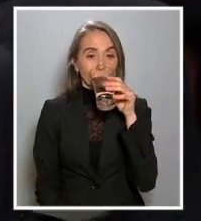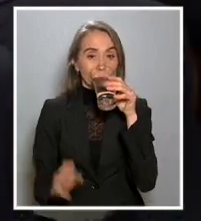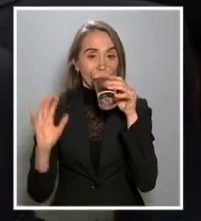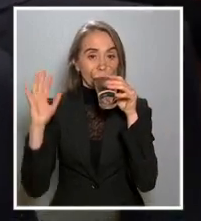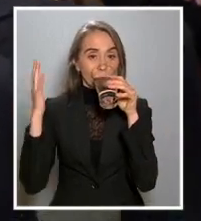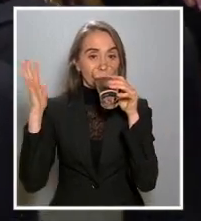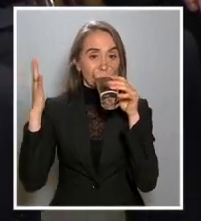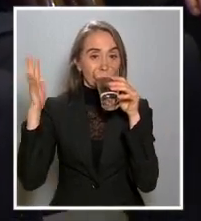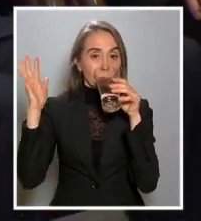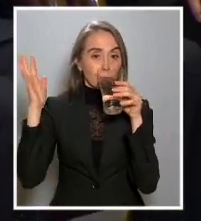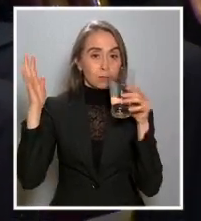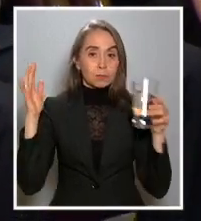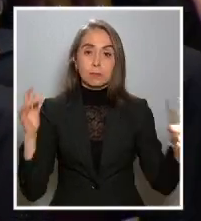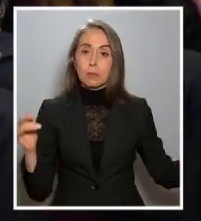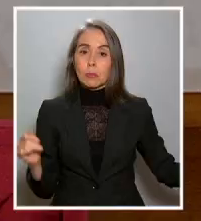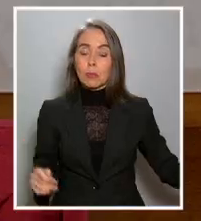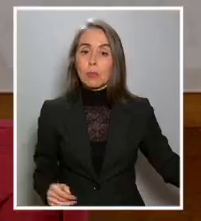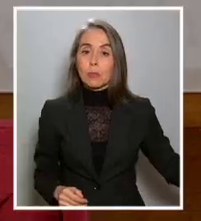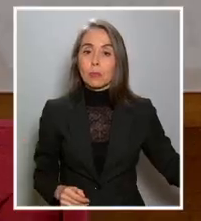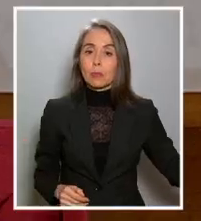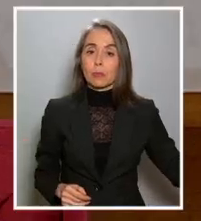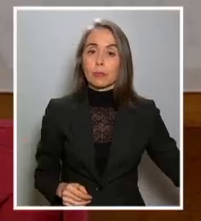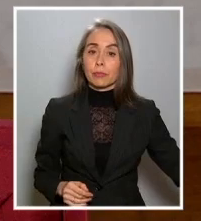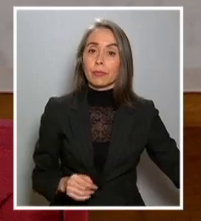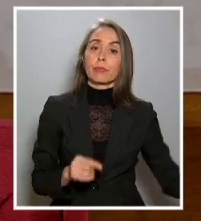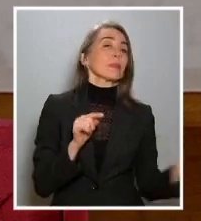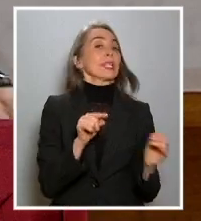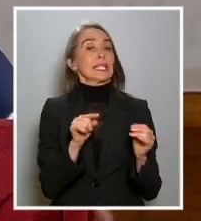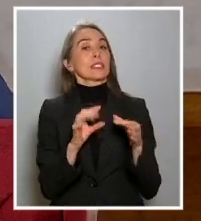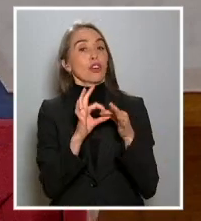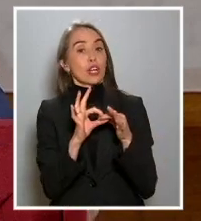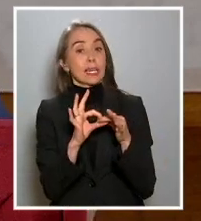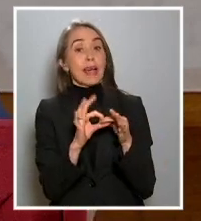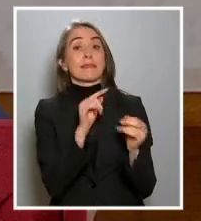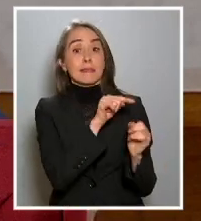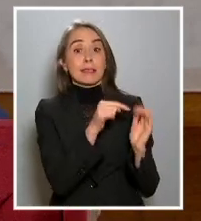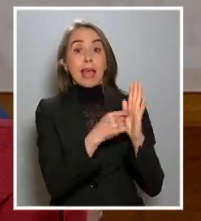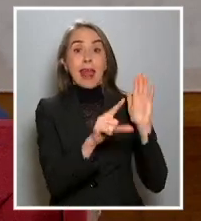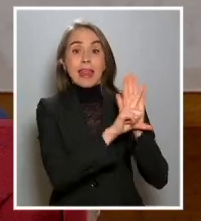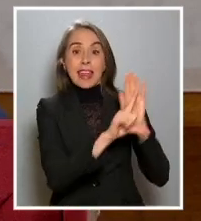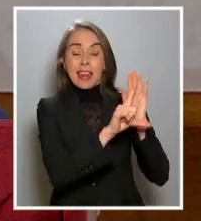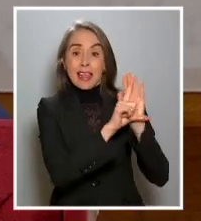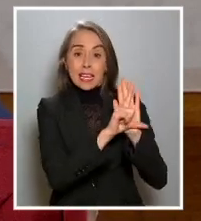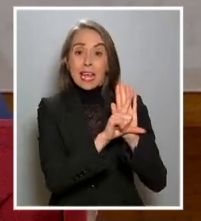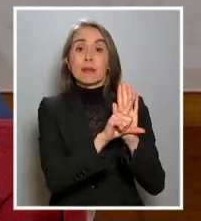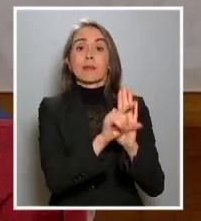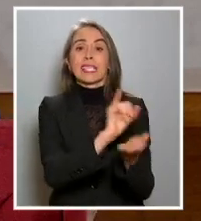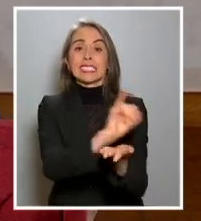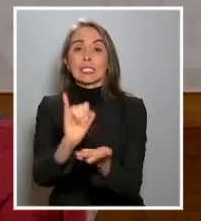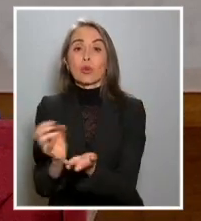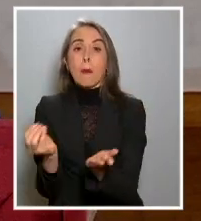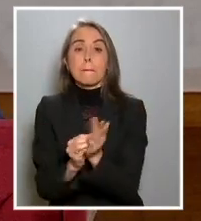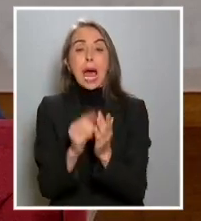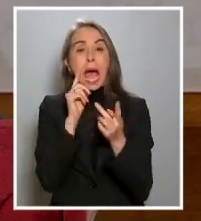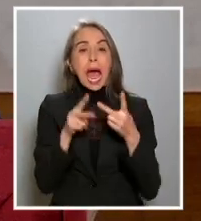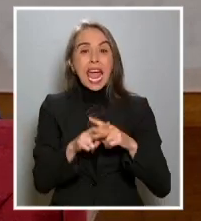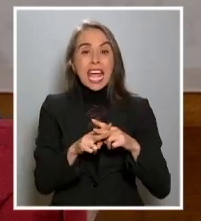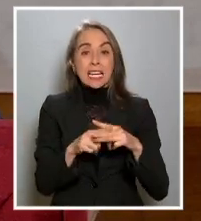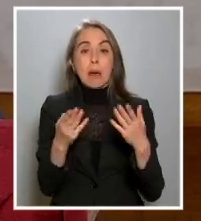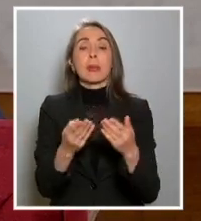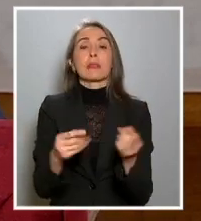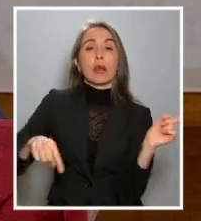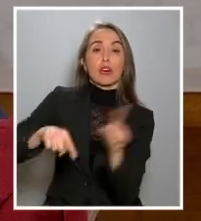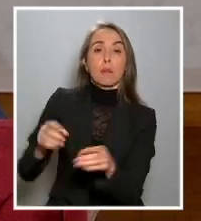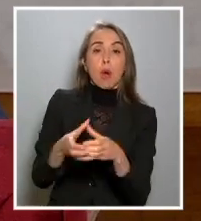Esto nos ha permitido dotar a las instituciones de más herramientas para combatir el crimen organizado, quitar poder de fuego a las